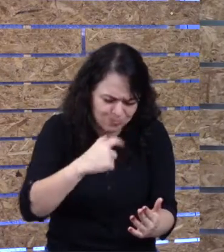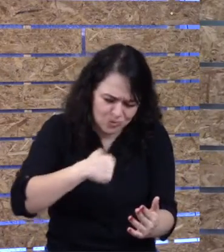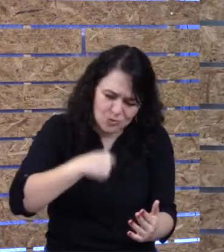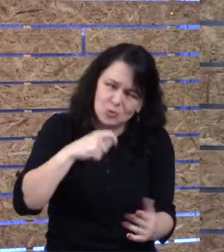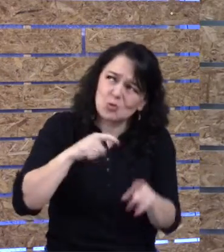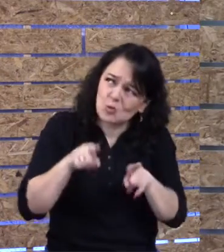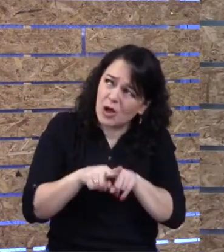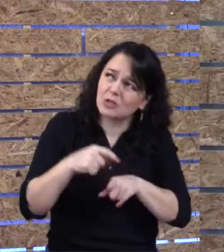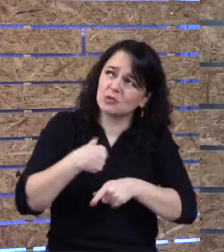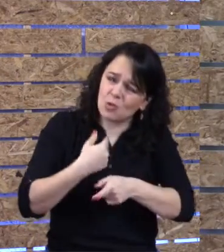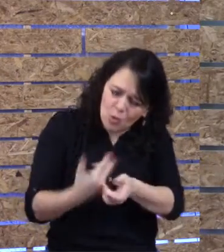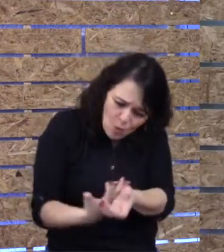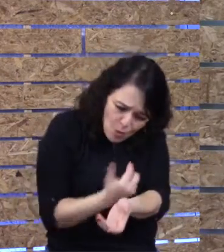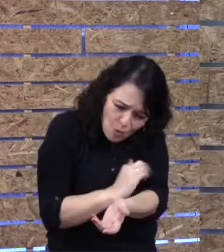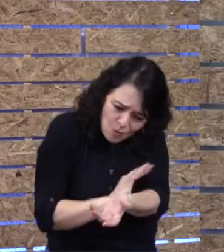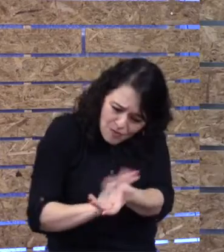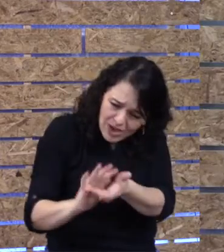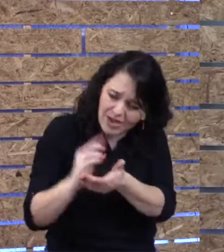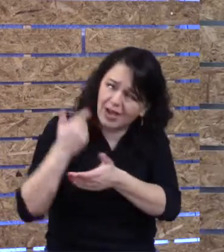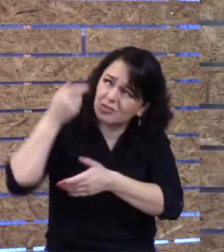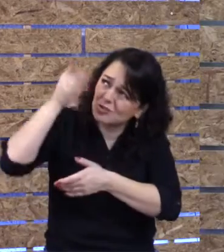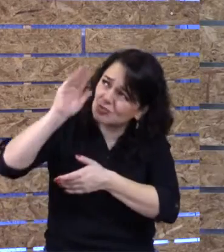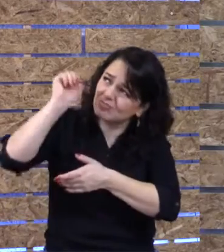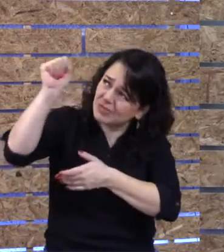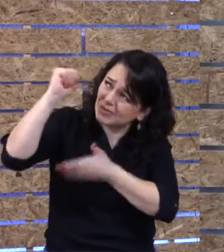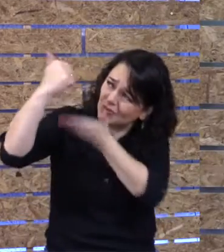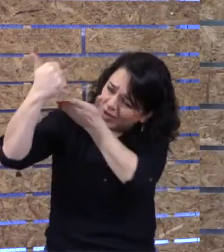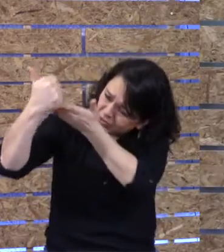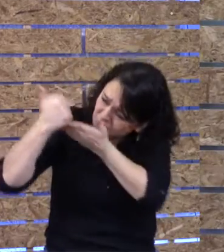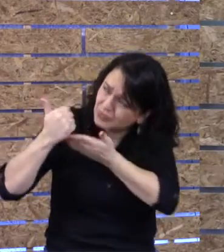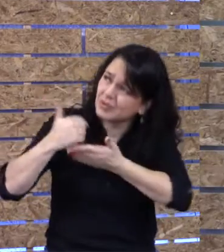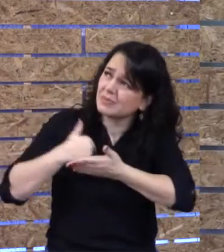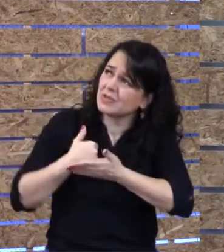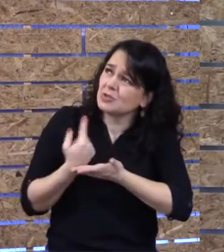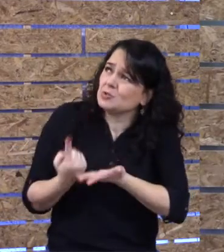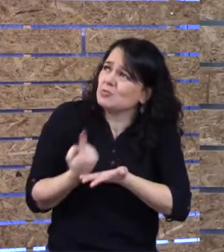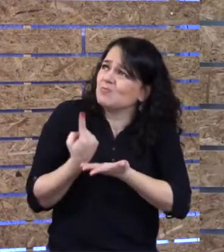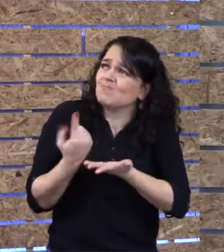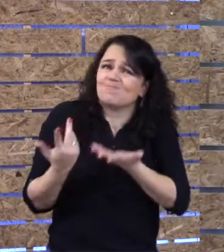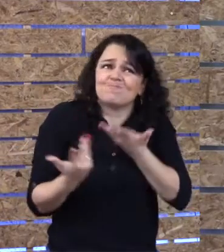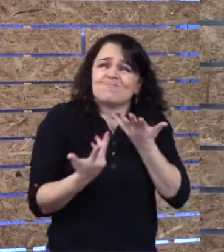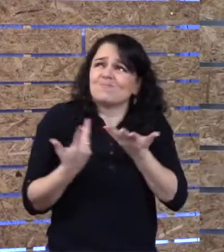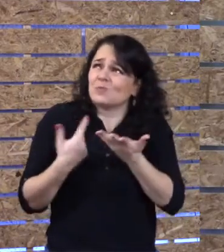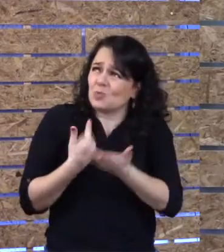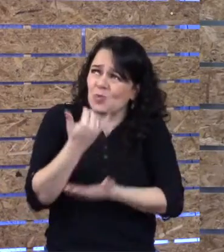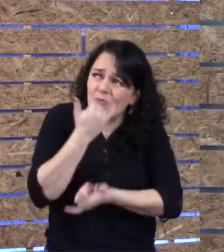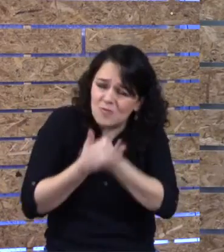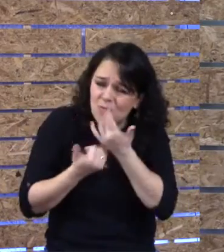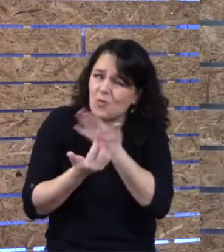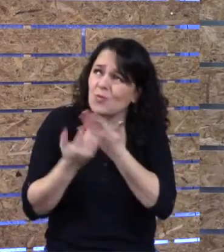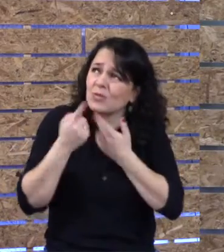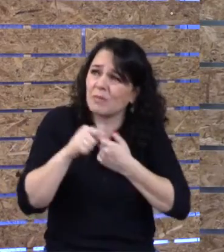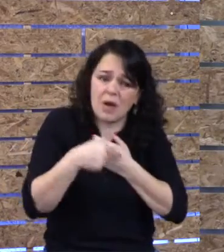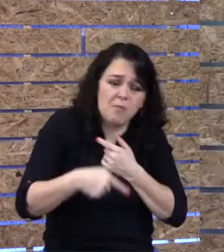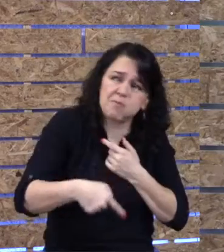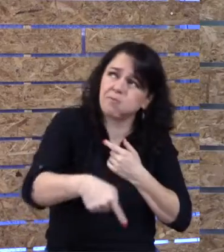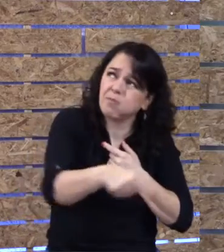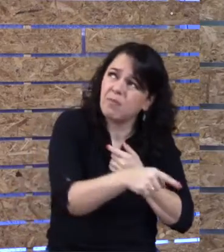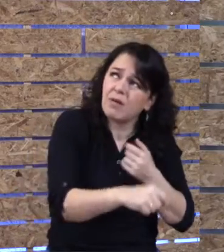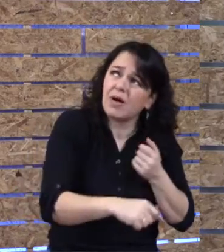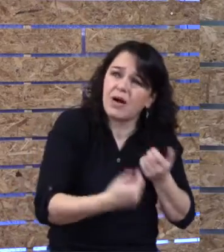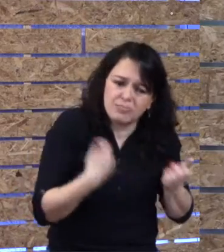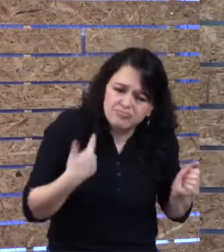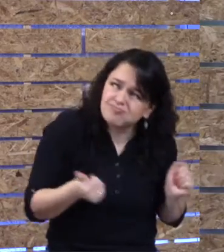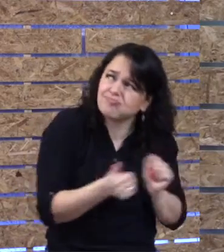Salva a otras ovejas y cómo puedo ayudarte a llevar el evangelio a otros que son ovejas perdidas y desamparadas. Ayúdame